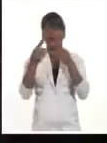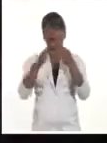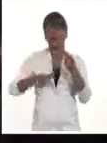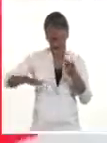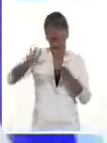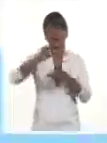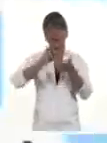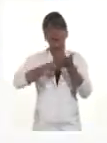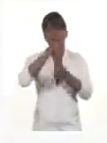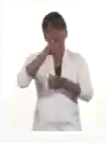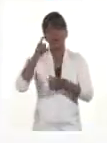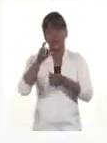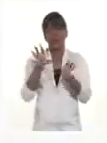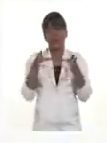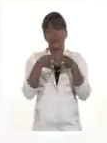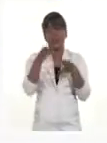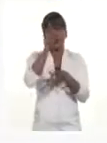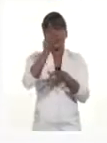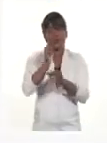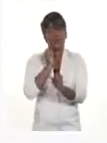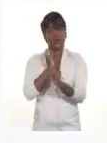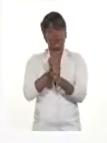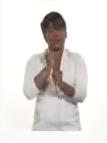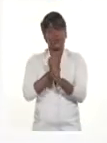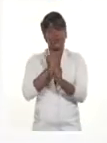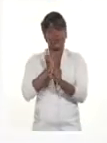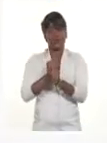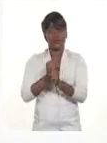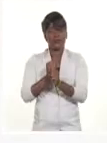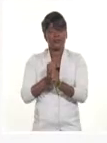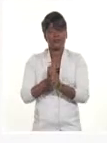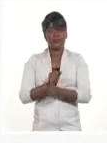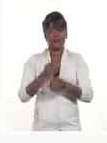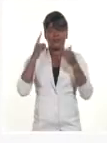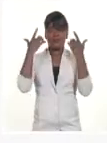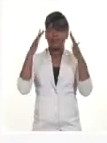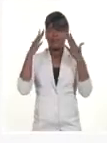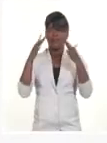Bárbara Aroche Cuadro, Sistema Informativo de la Televisión Cubana.